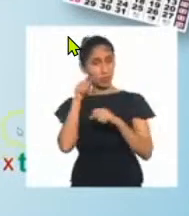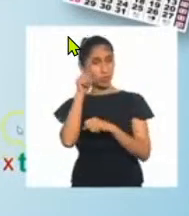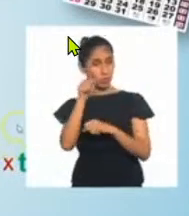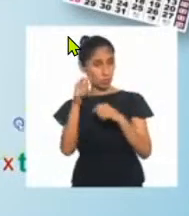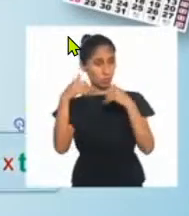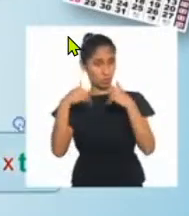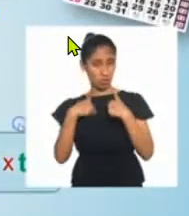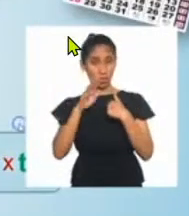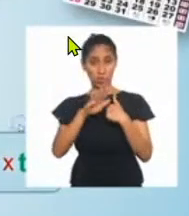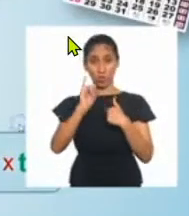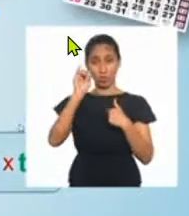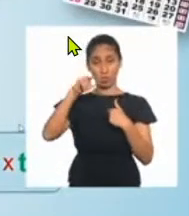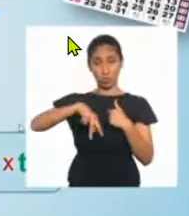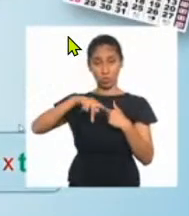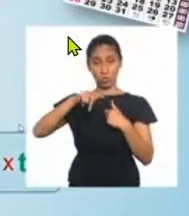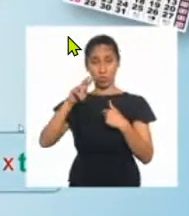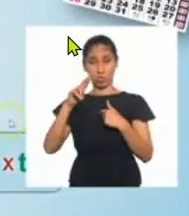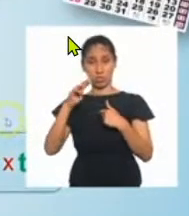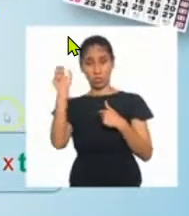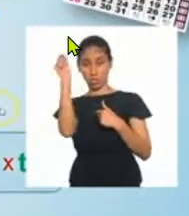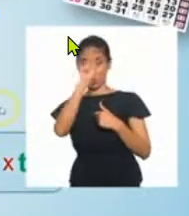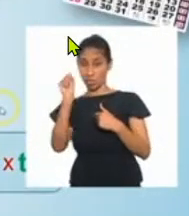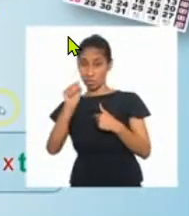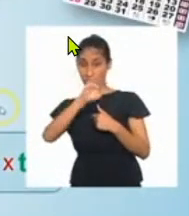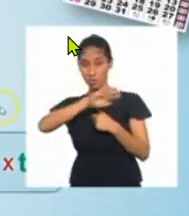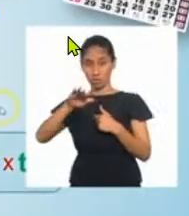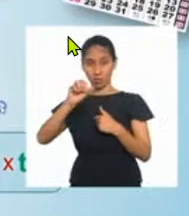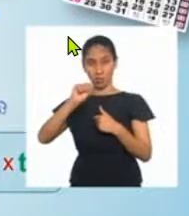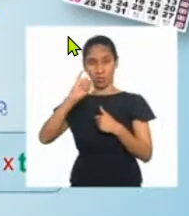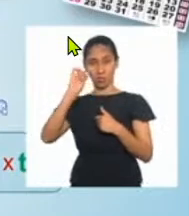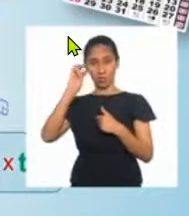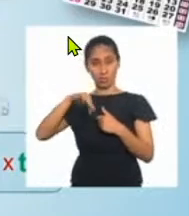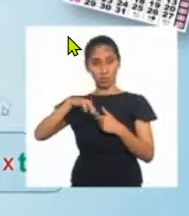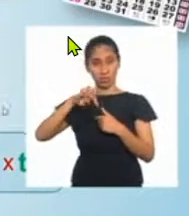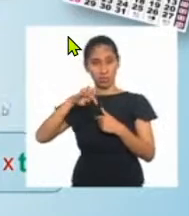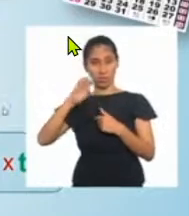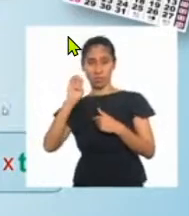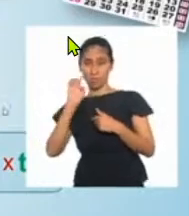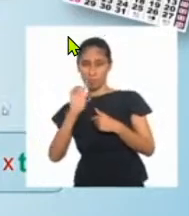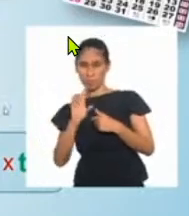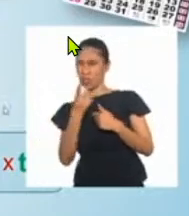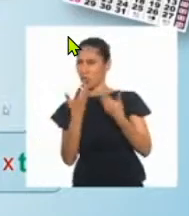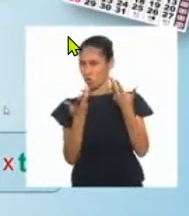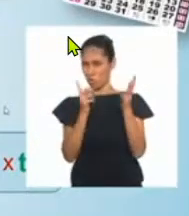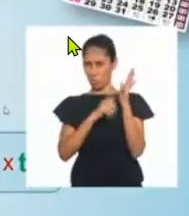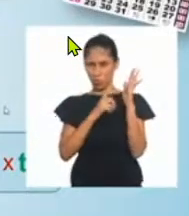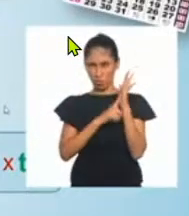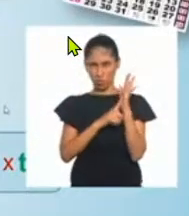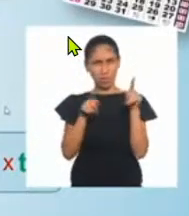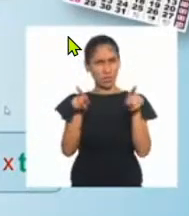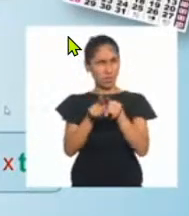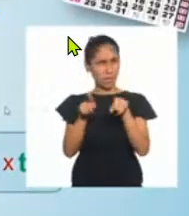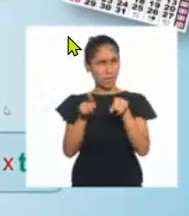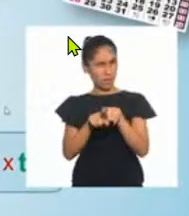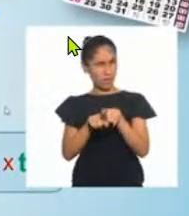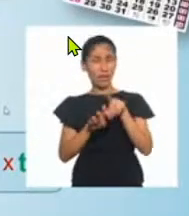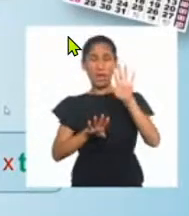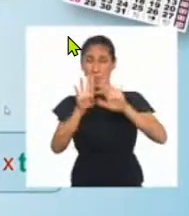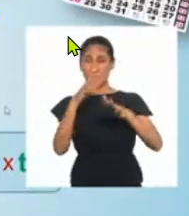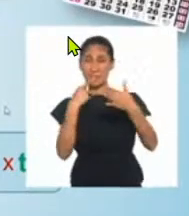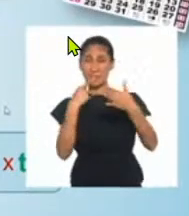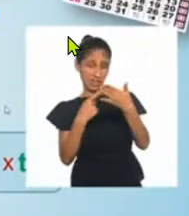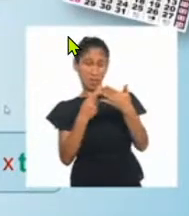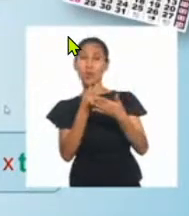tienes el interés simple. Pero en la resolución de tus problemas, muchas veces te pedirán el